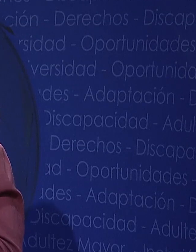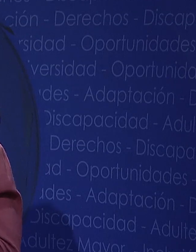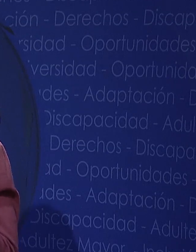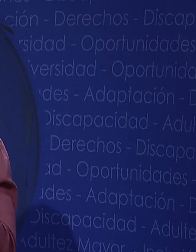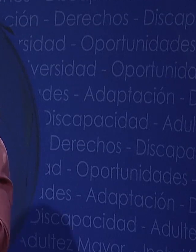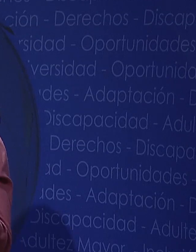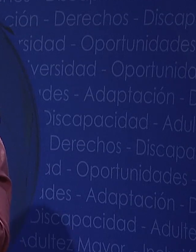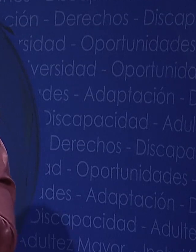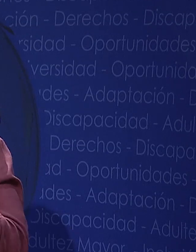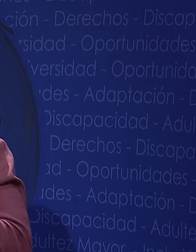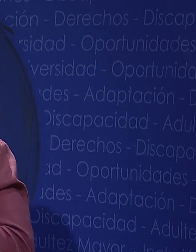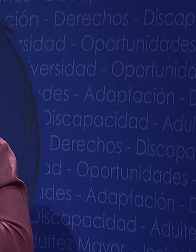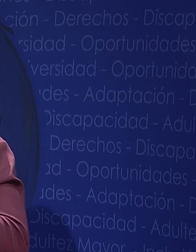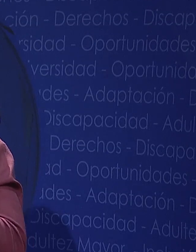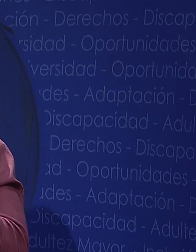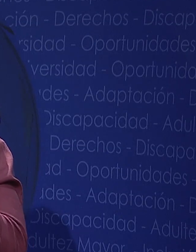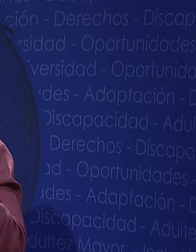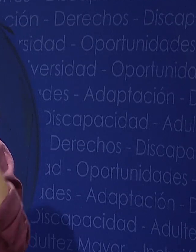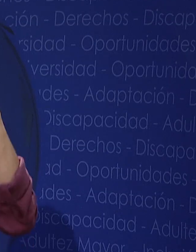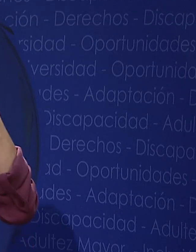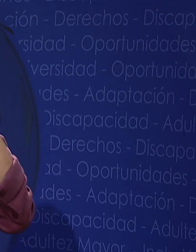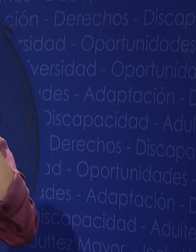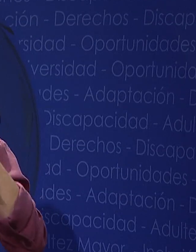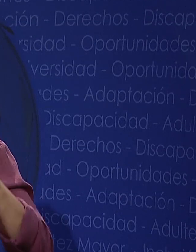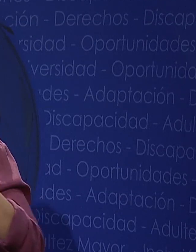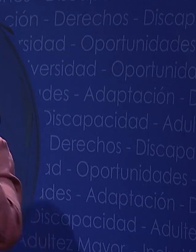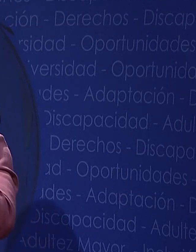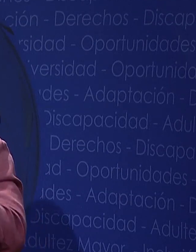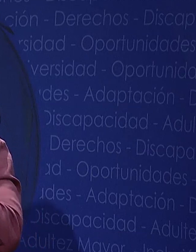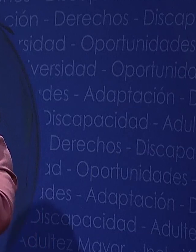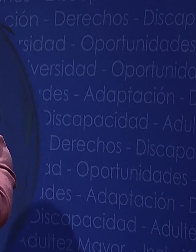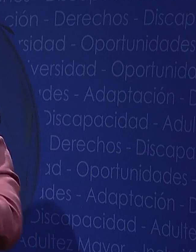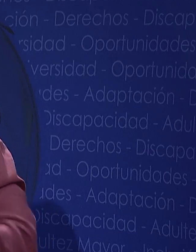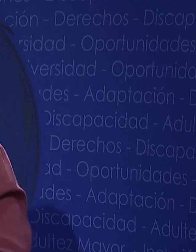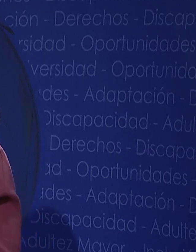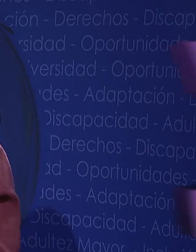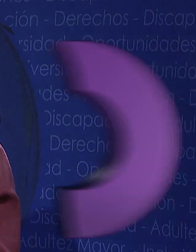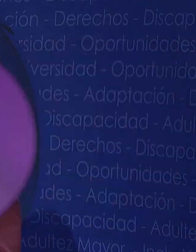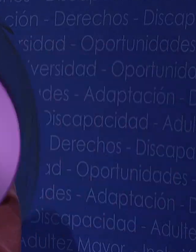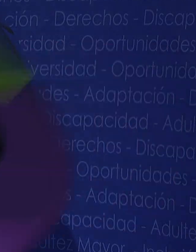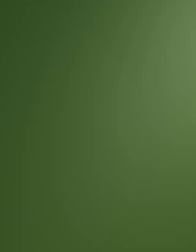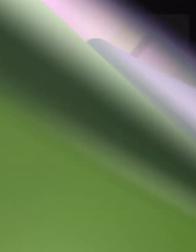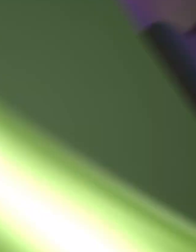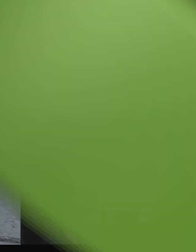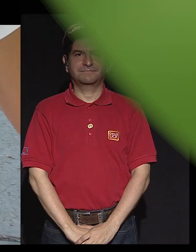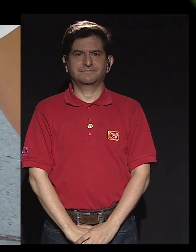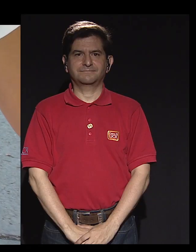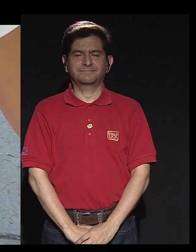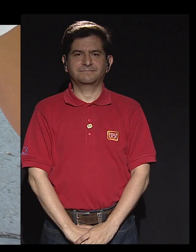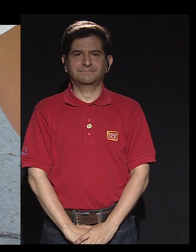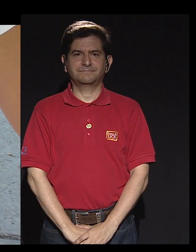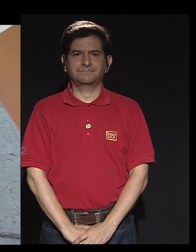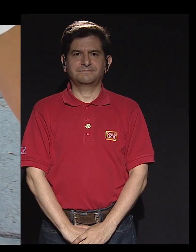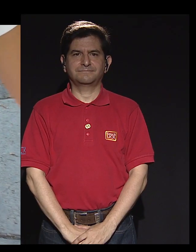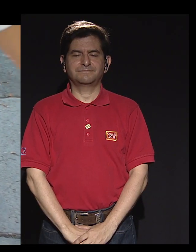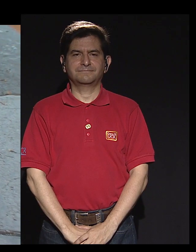TV. Suscríbase para estar enterado de todos los contenidos que le mostramos por allá.